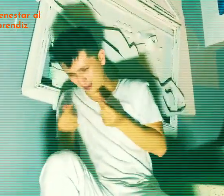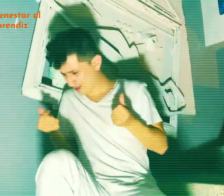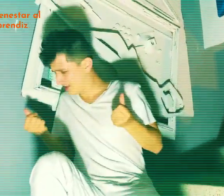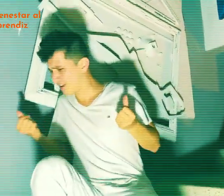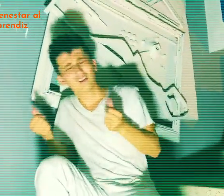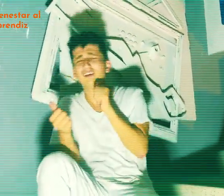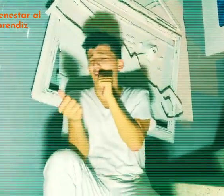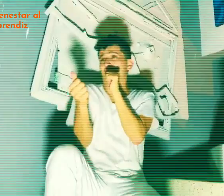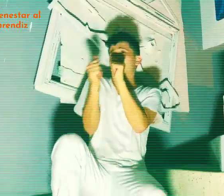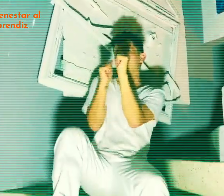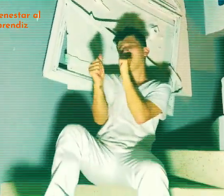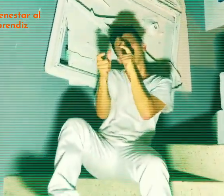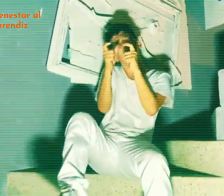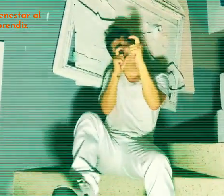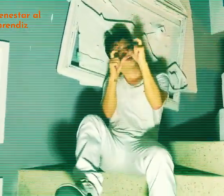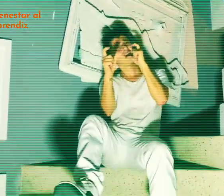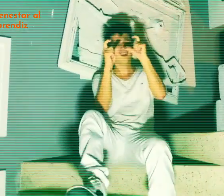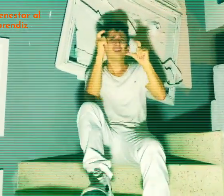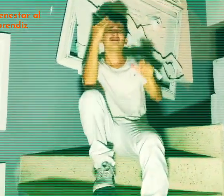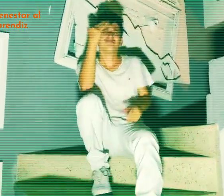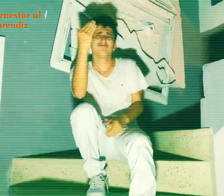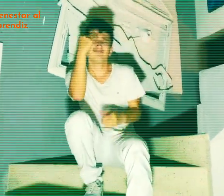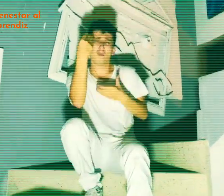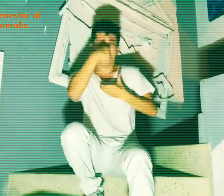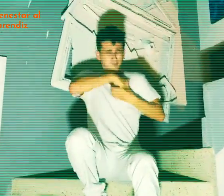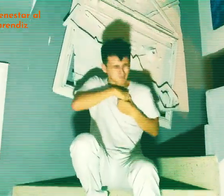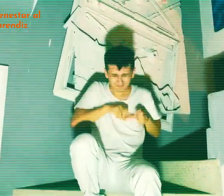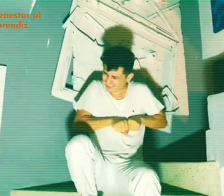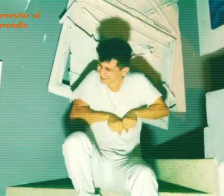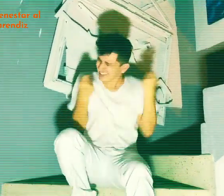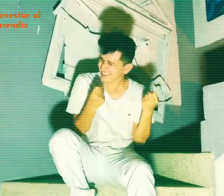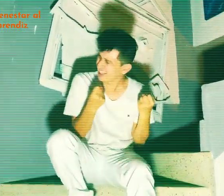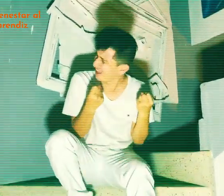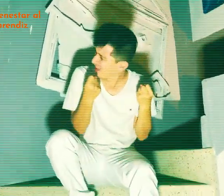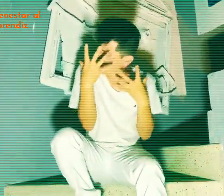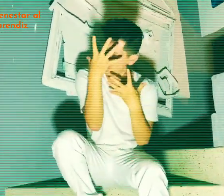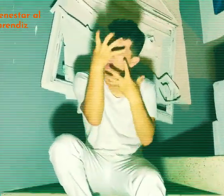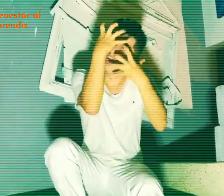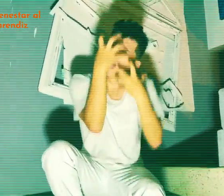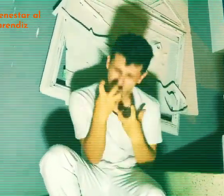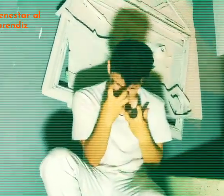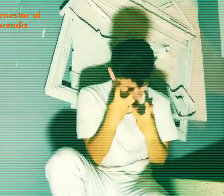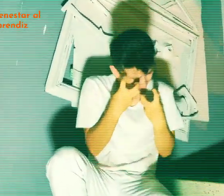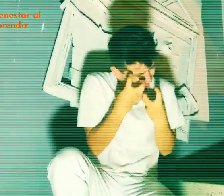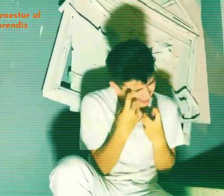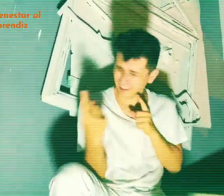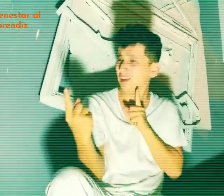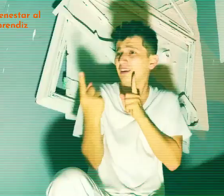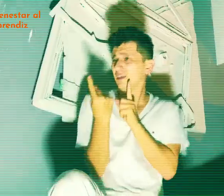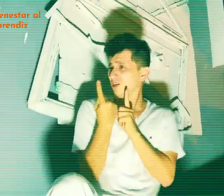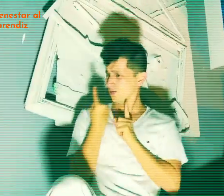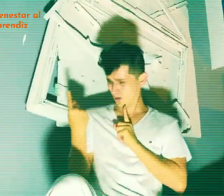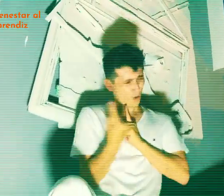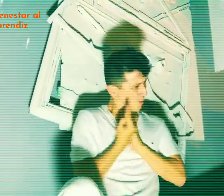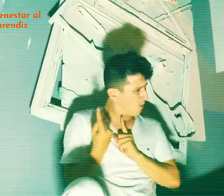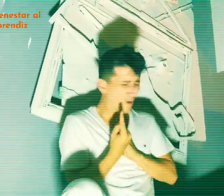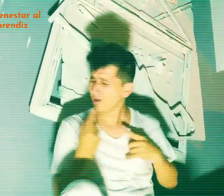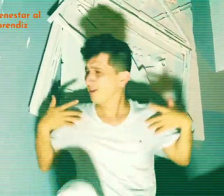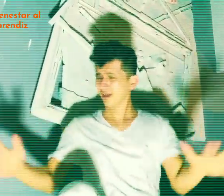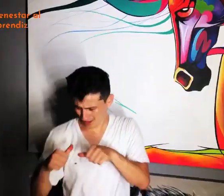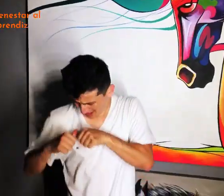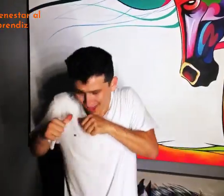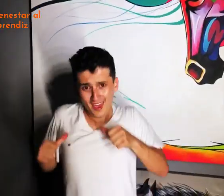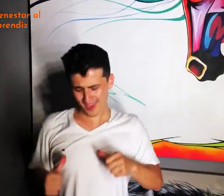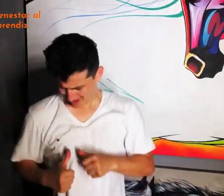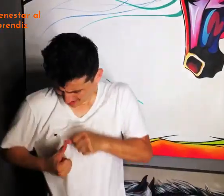así matar tu ausencia. Tengo que reconocer, por dentro me destrocé. Ahora sé lo que es vivir en abstinencia. Yo le